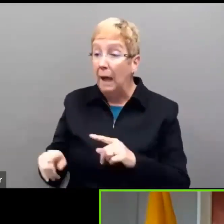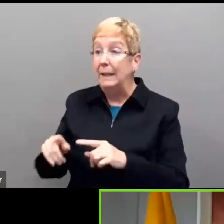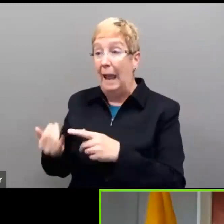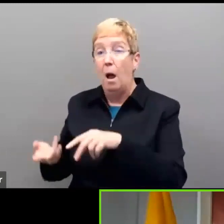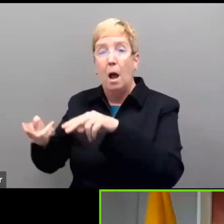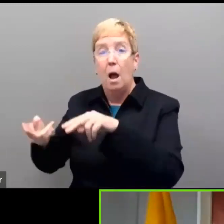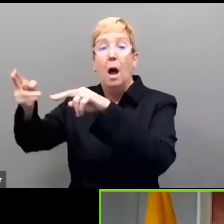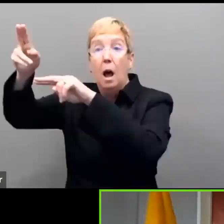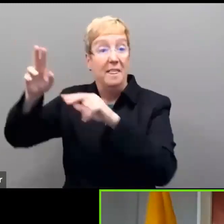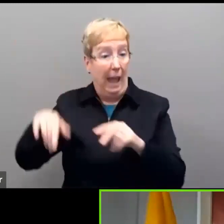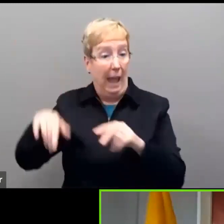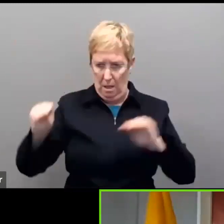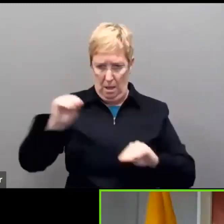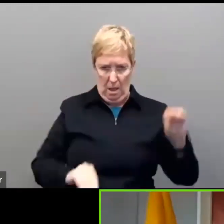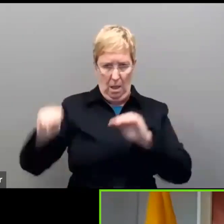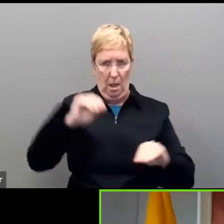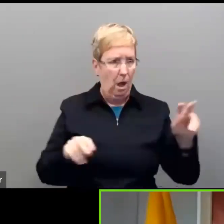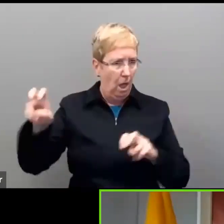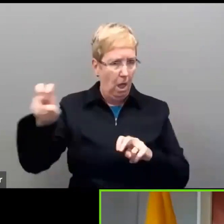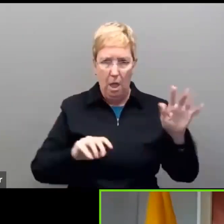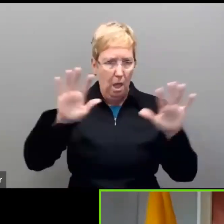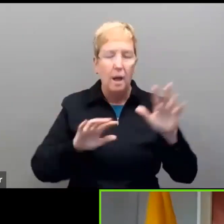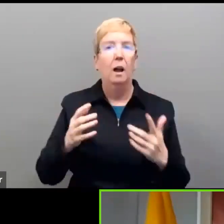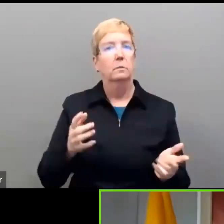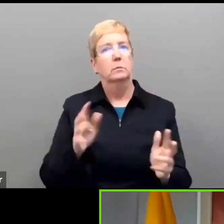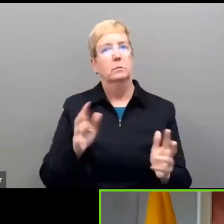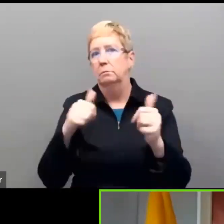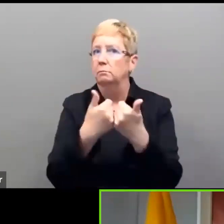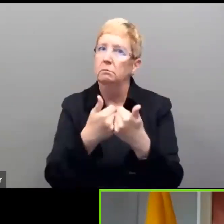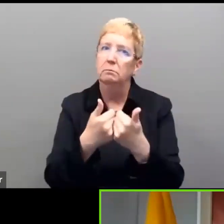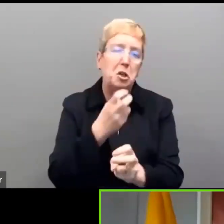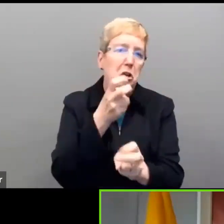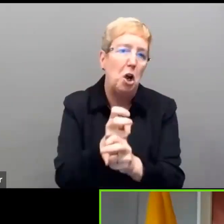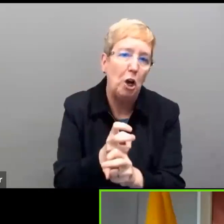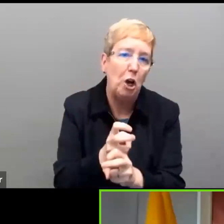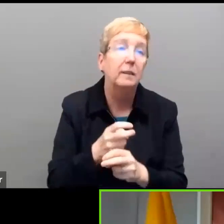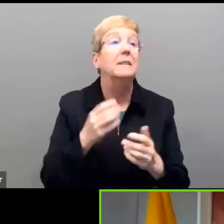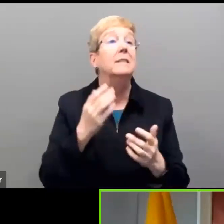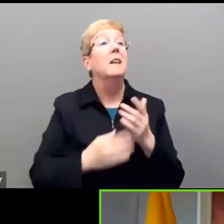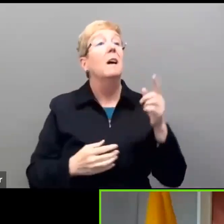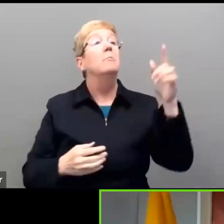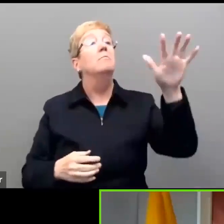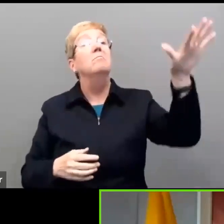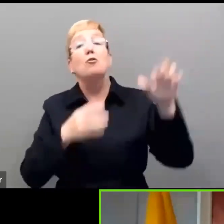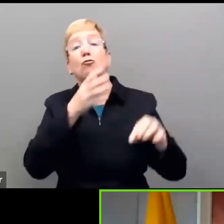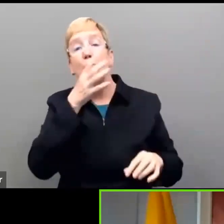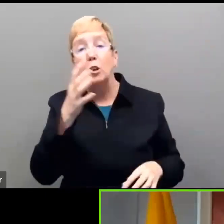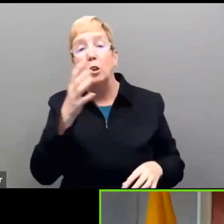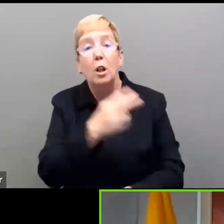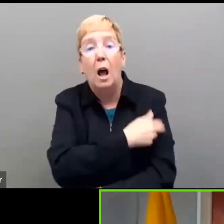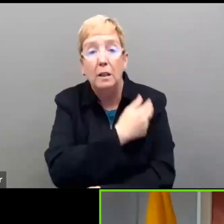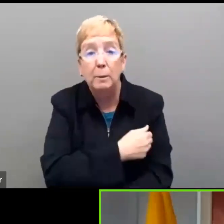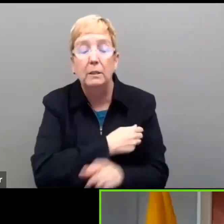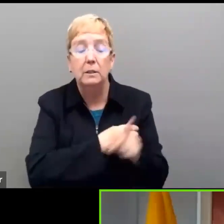es nuestro compromiso como Estado, pero el número de casos nos está complicando mucho ese propósito y muchos de los